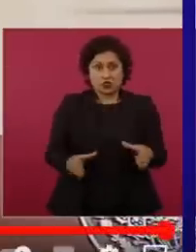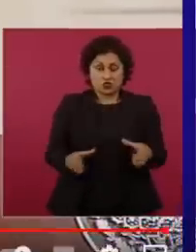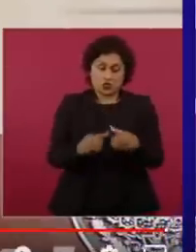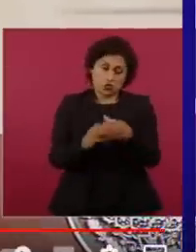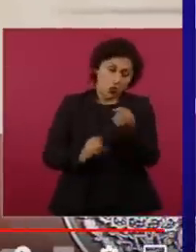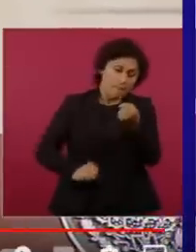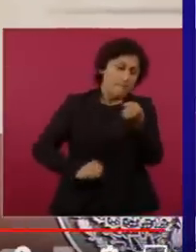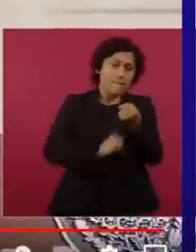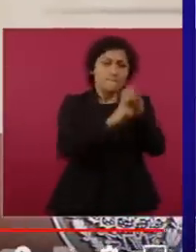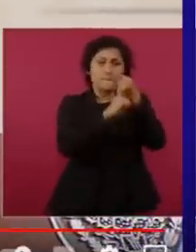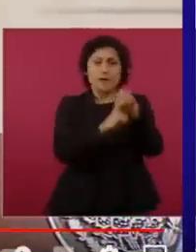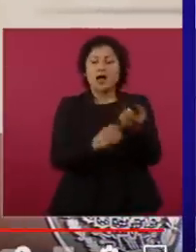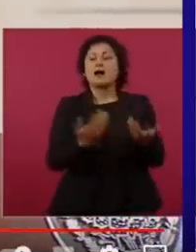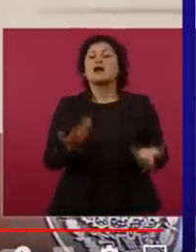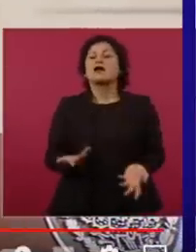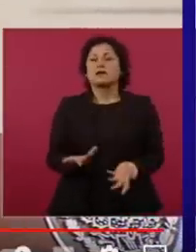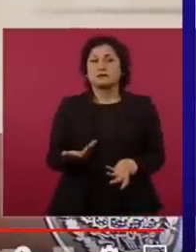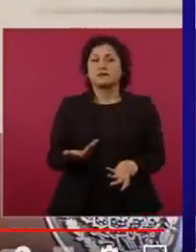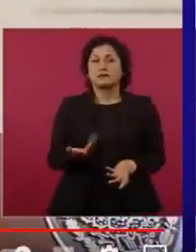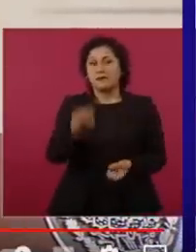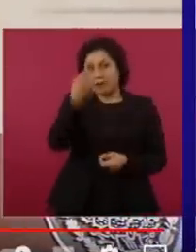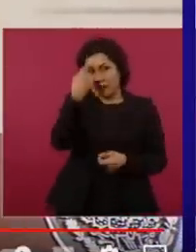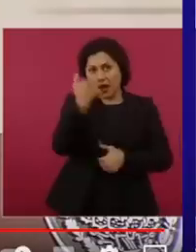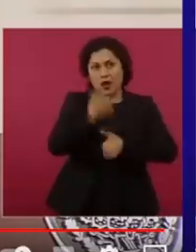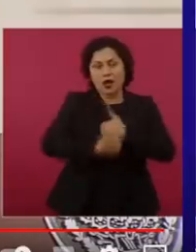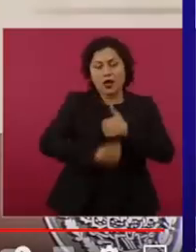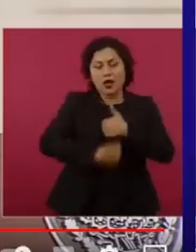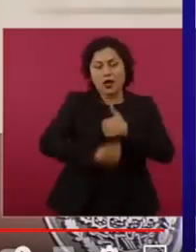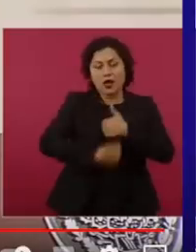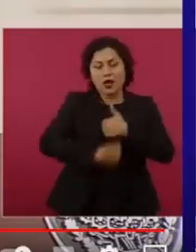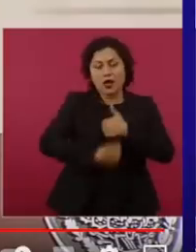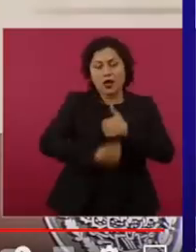no solo llegar, sino llevar a cabo, que es lo más importante, los cambios.